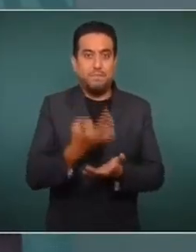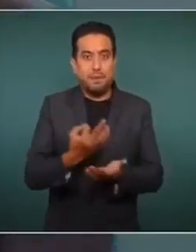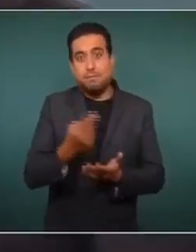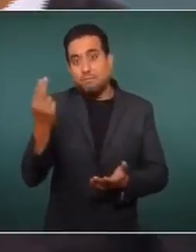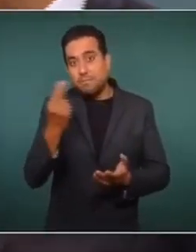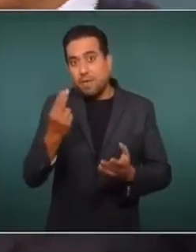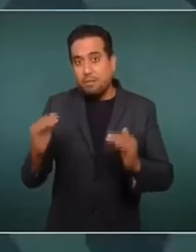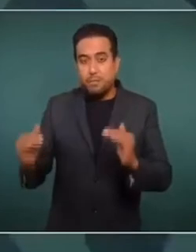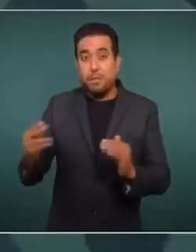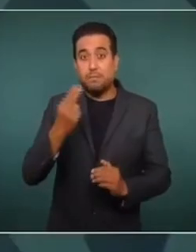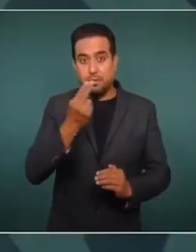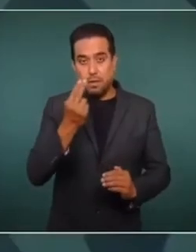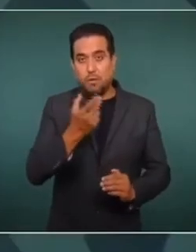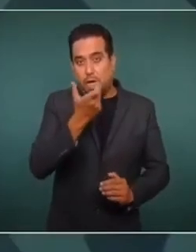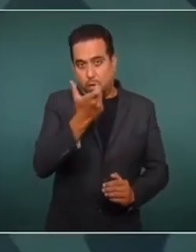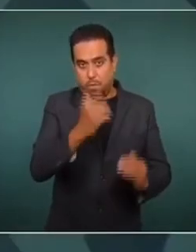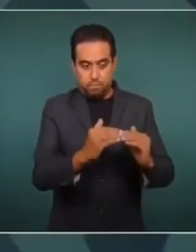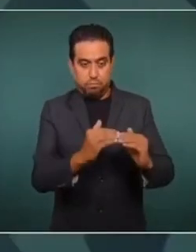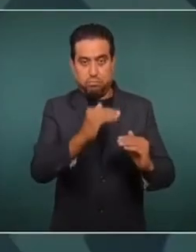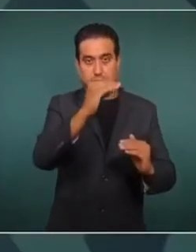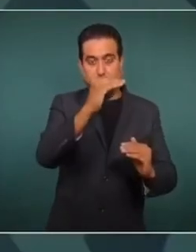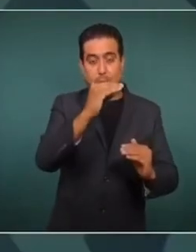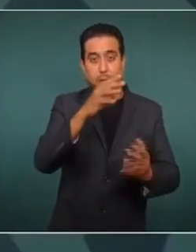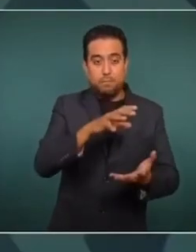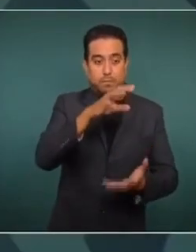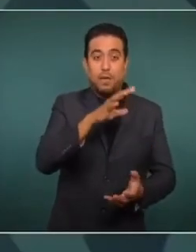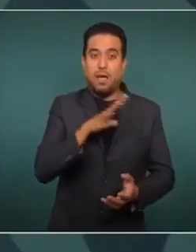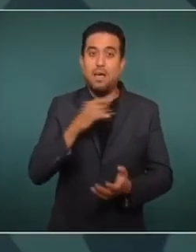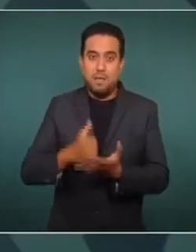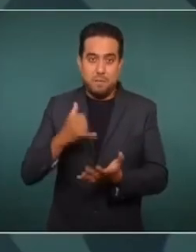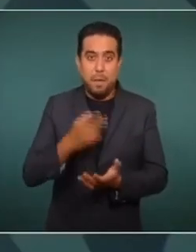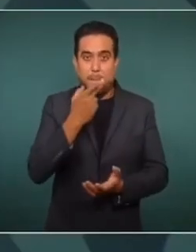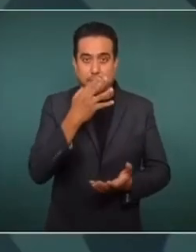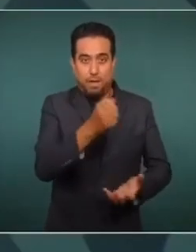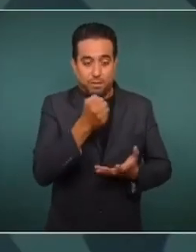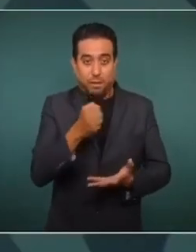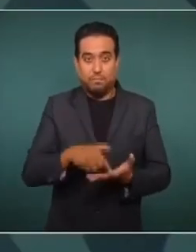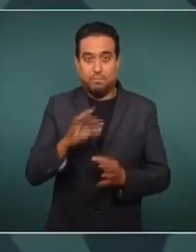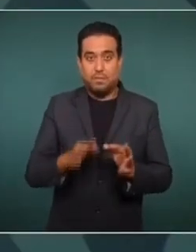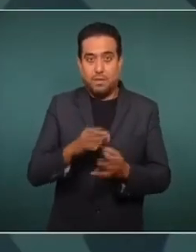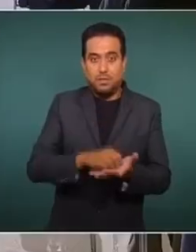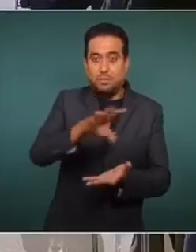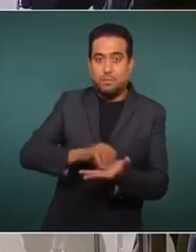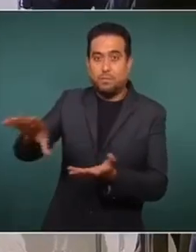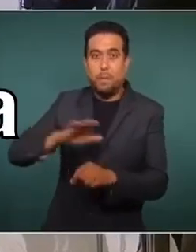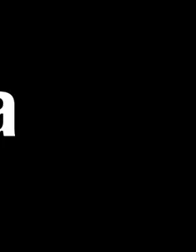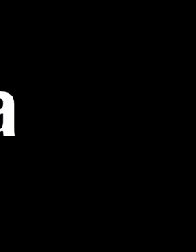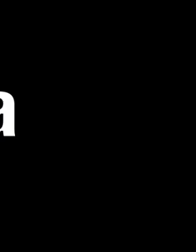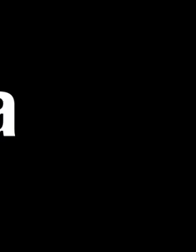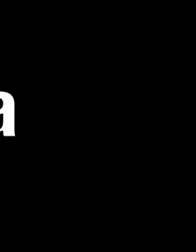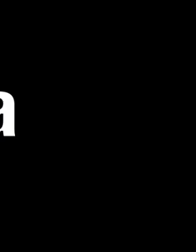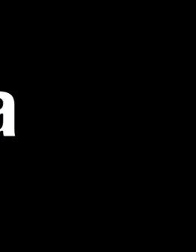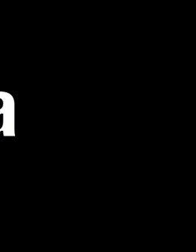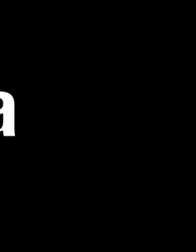haya crecimiento económico para que haya más recaudación y así se distribuye más a los estados. Eso es lo mejor.